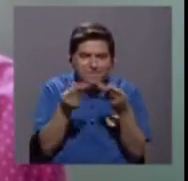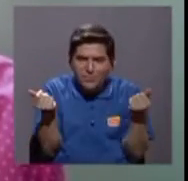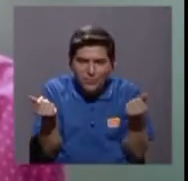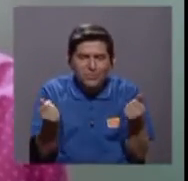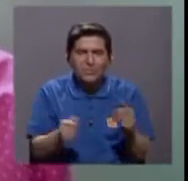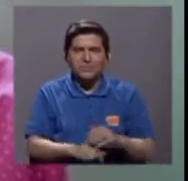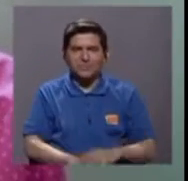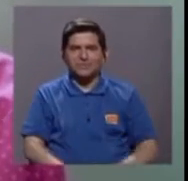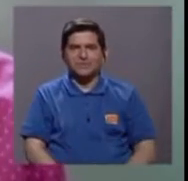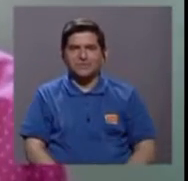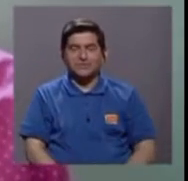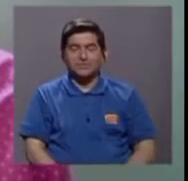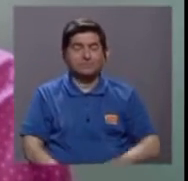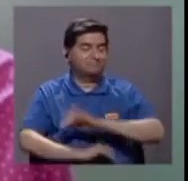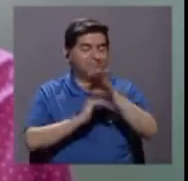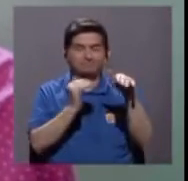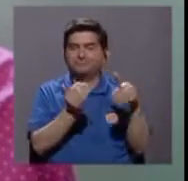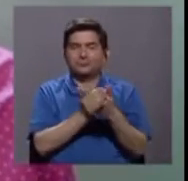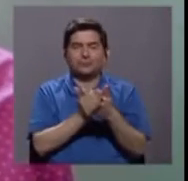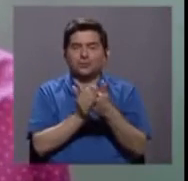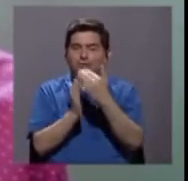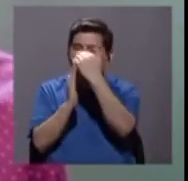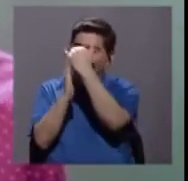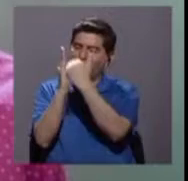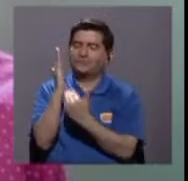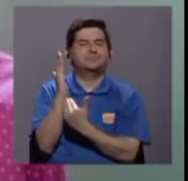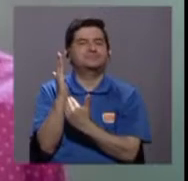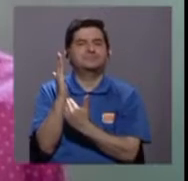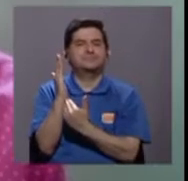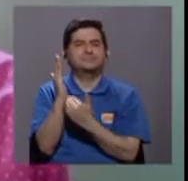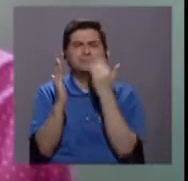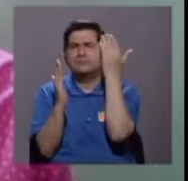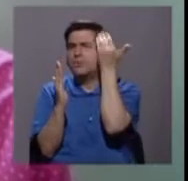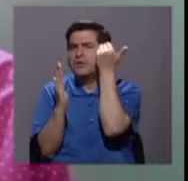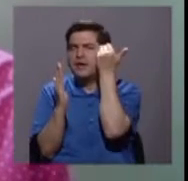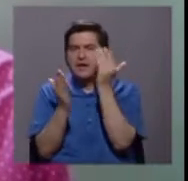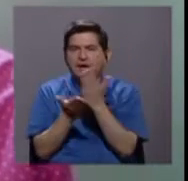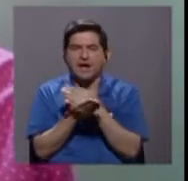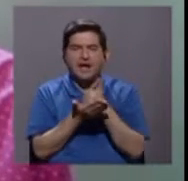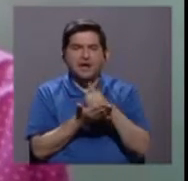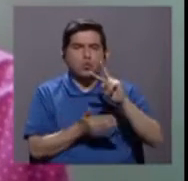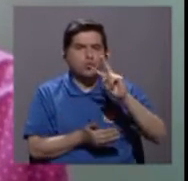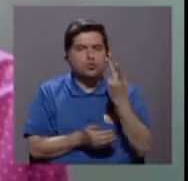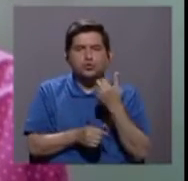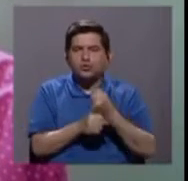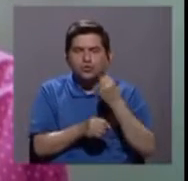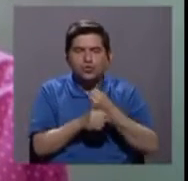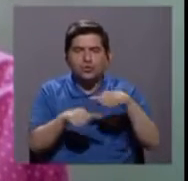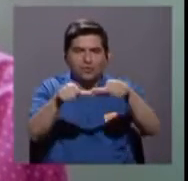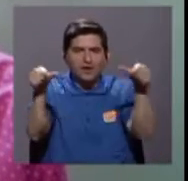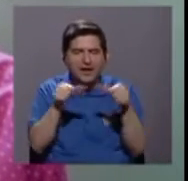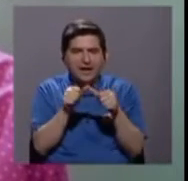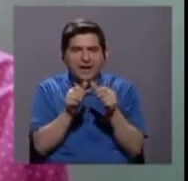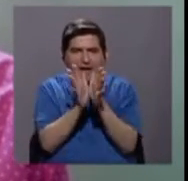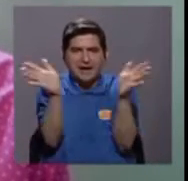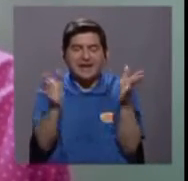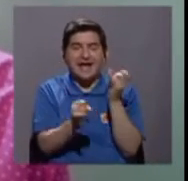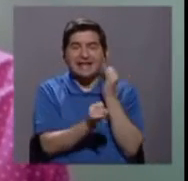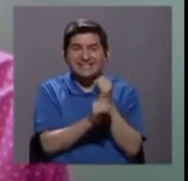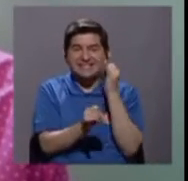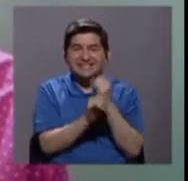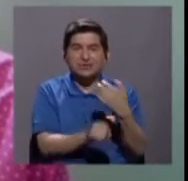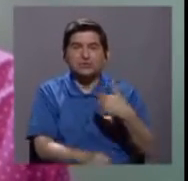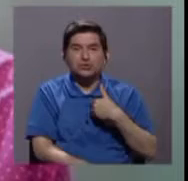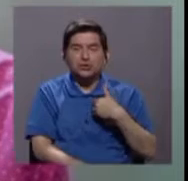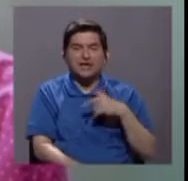generan, etcétera. Porque hay algunas duplicidades en el sector público, instituciones que